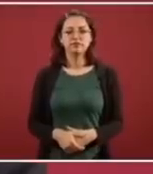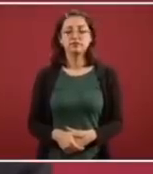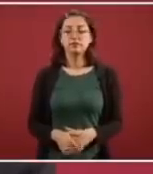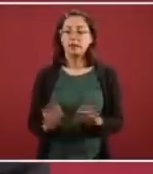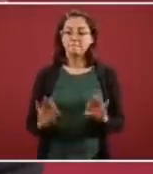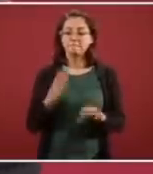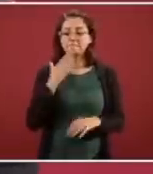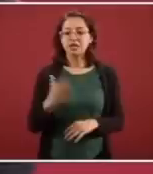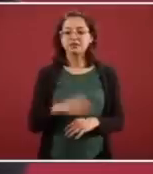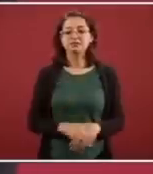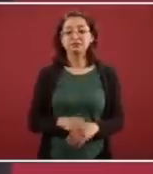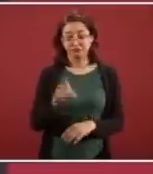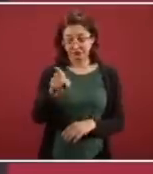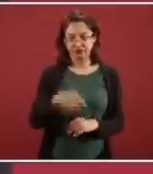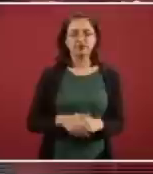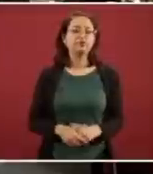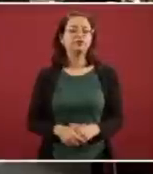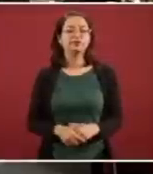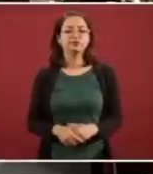Muy bien, Alberto.